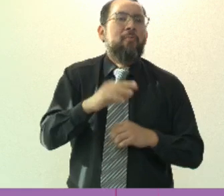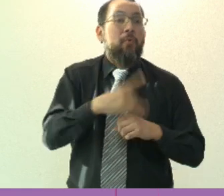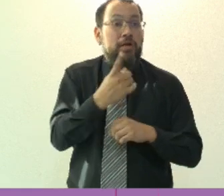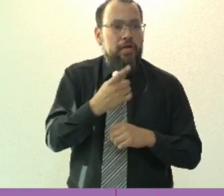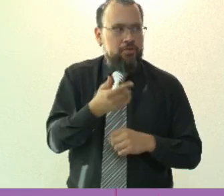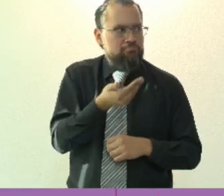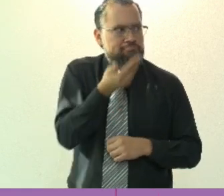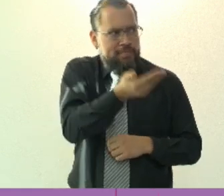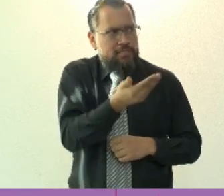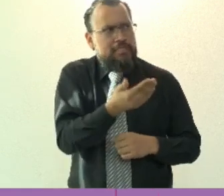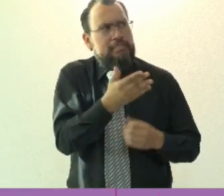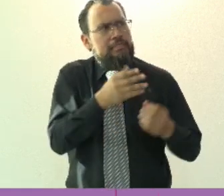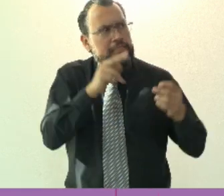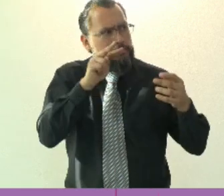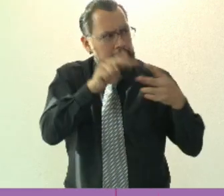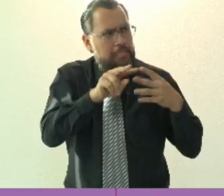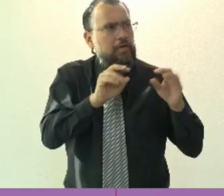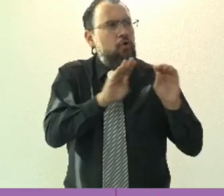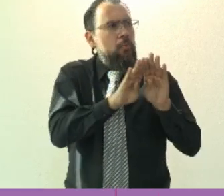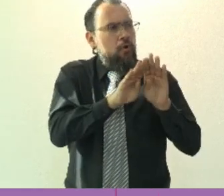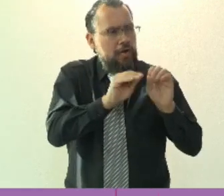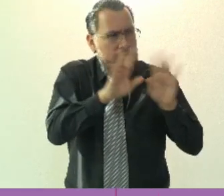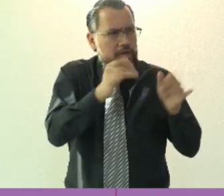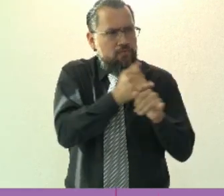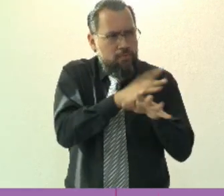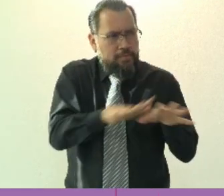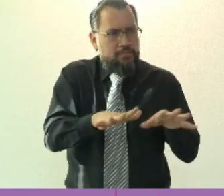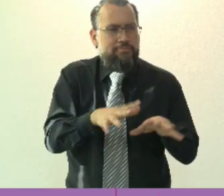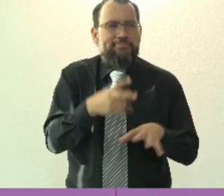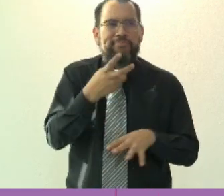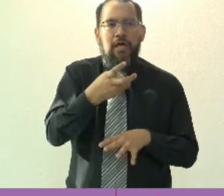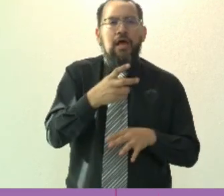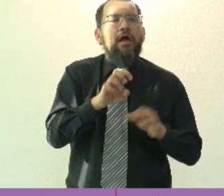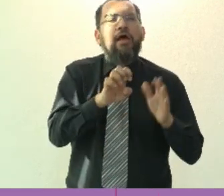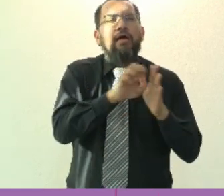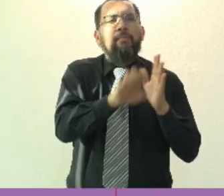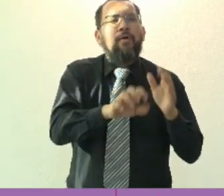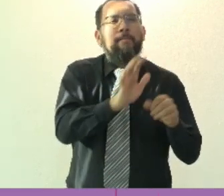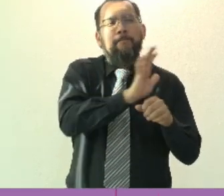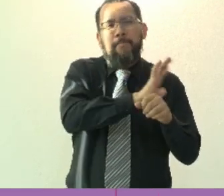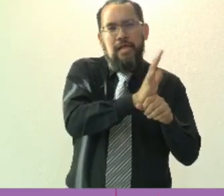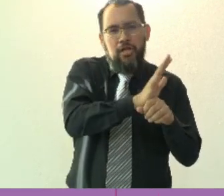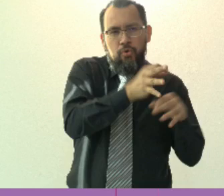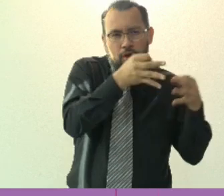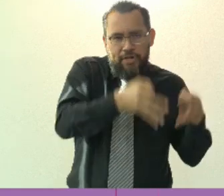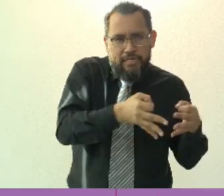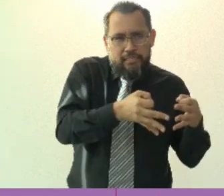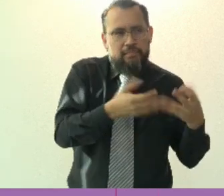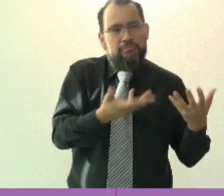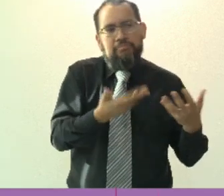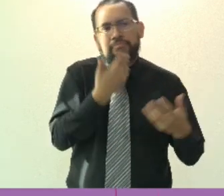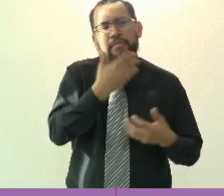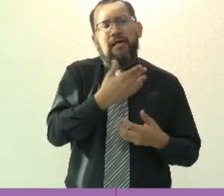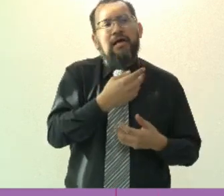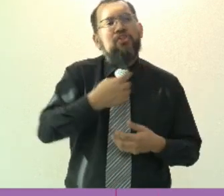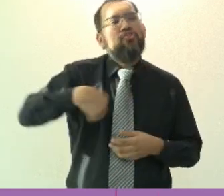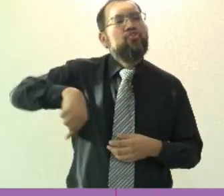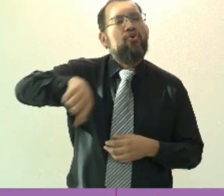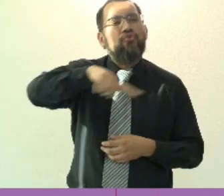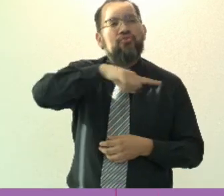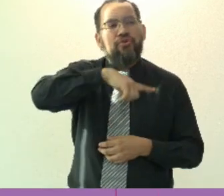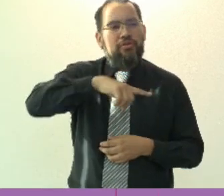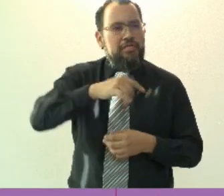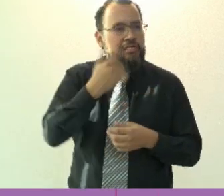por transparencia archivos, que debe haber sido la película original que hubiéramos querido. Aquí realmente lo que pedimos son